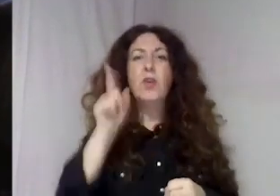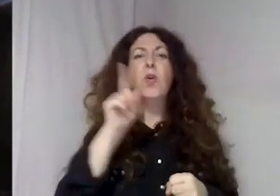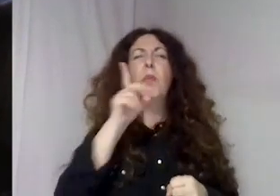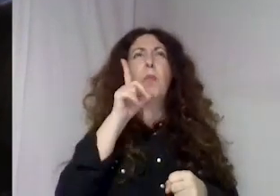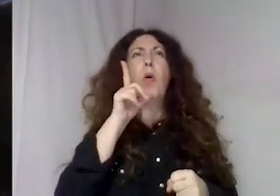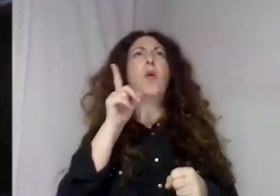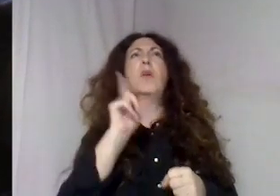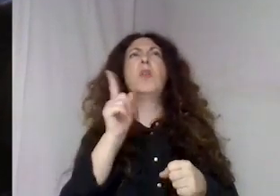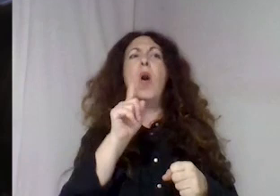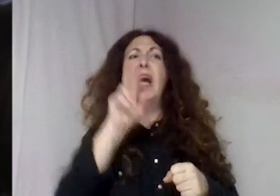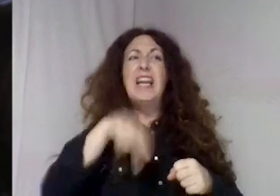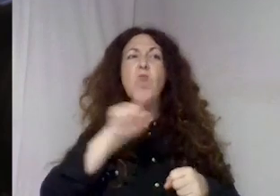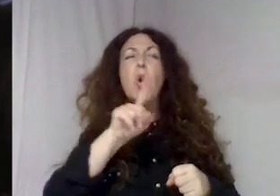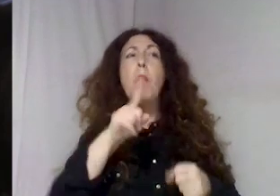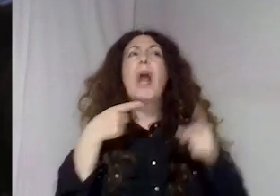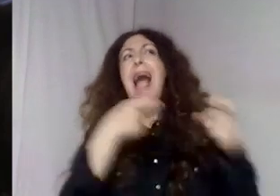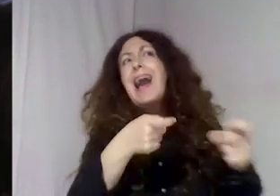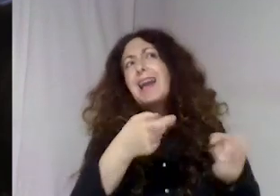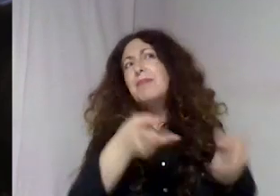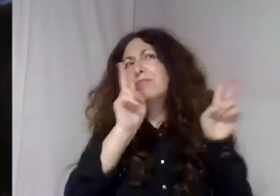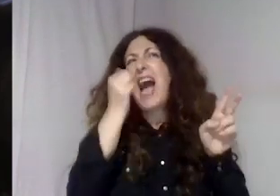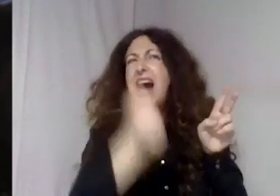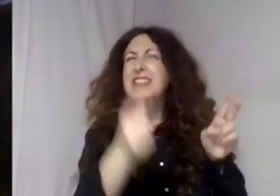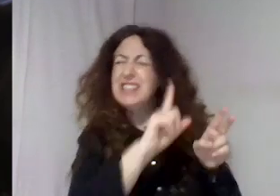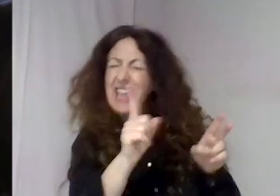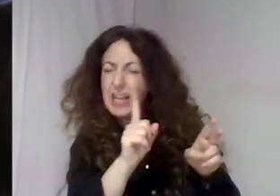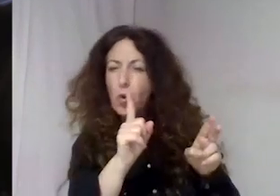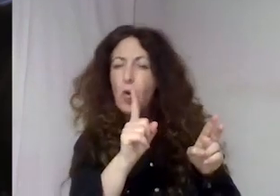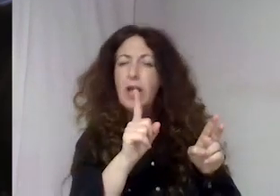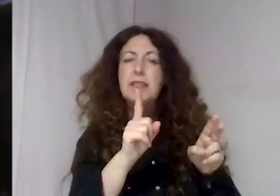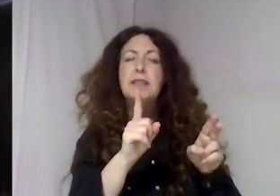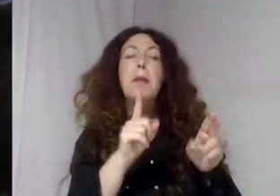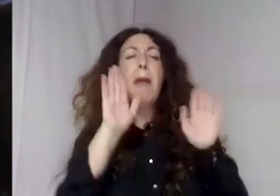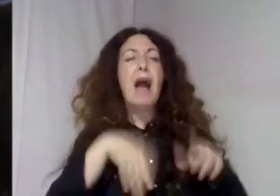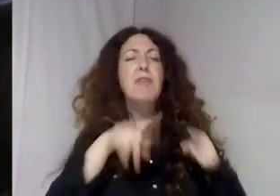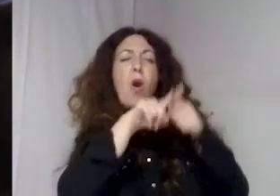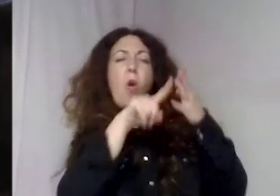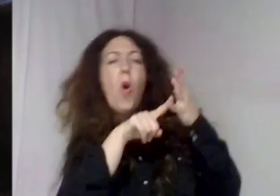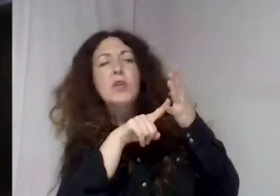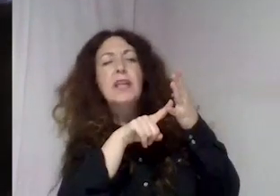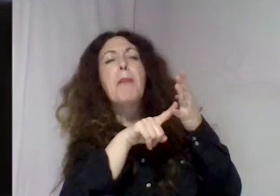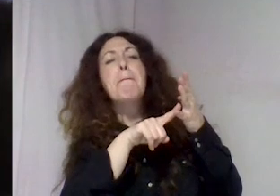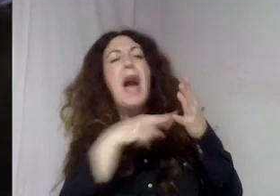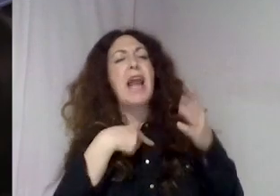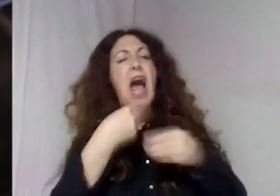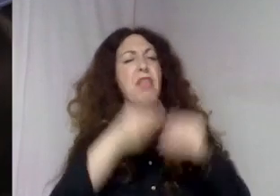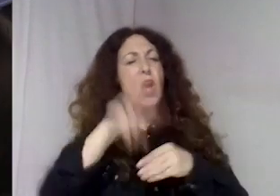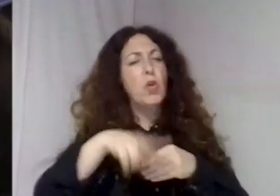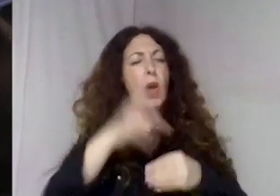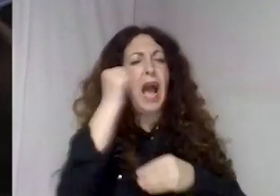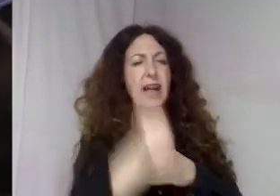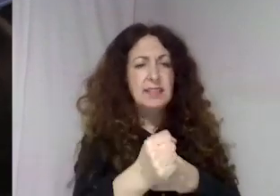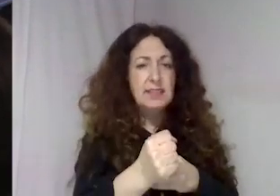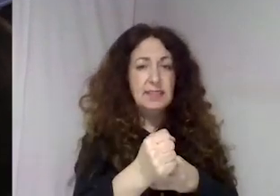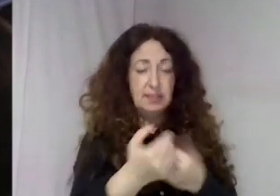planteado en el universo creativo, en la literatura, en el cine muchísimo. El cine del siglo XX se ha preocupado mucho